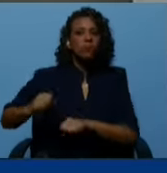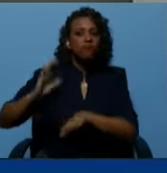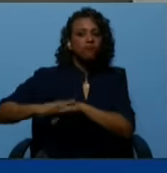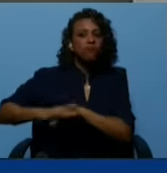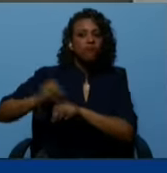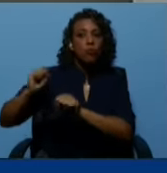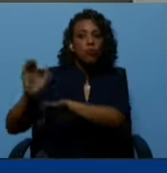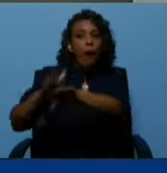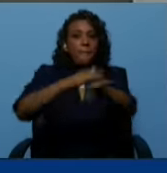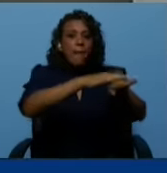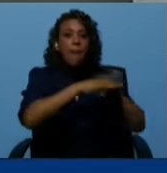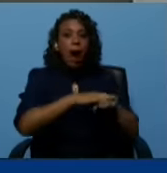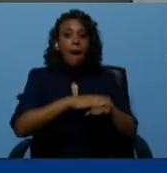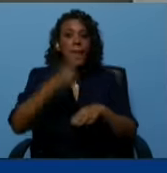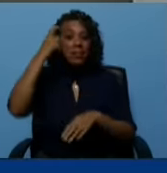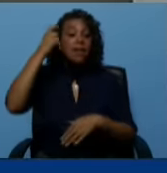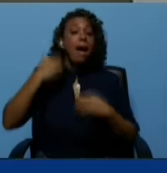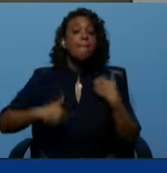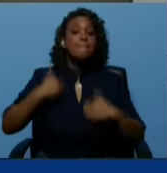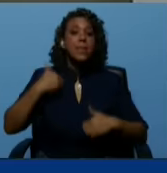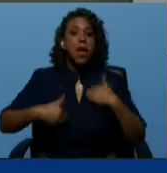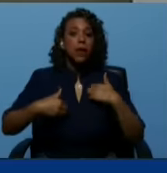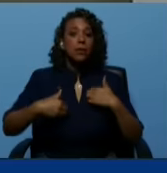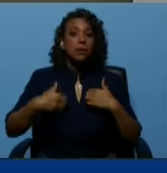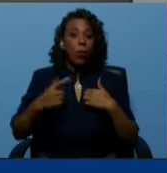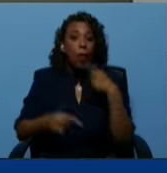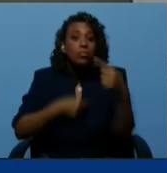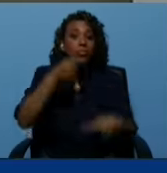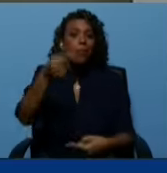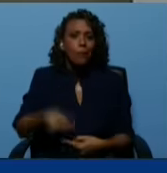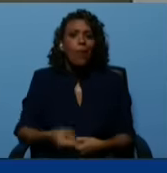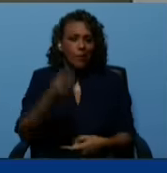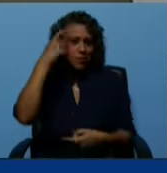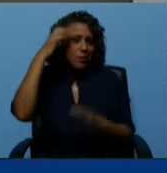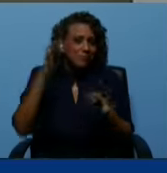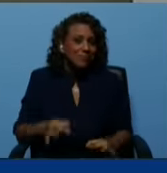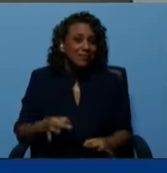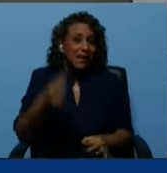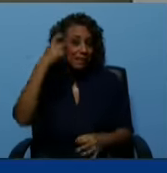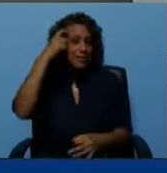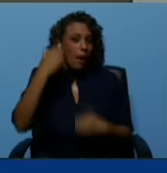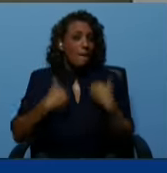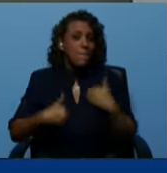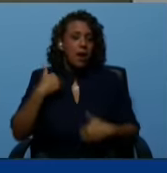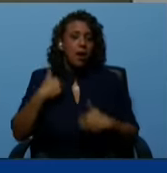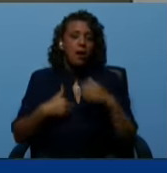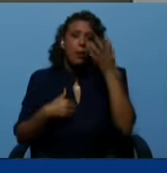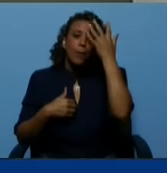para el miércoles, correcto,